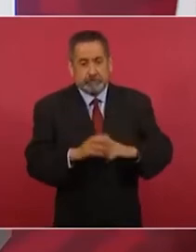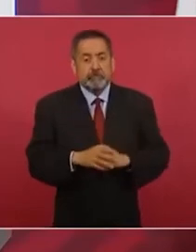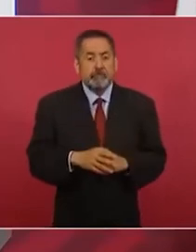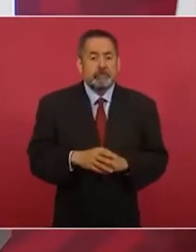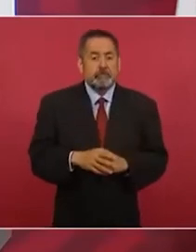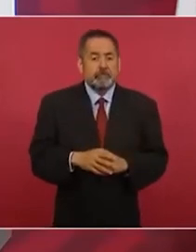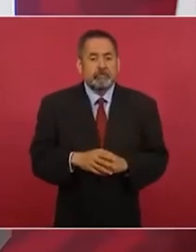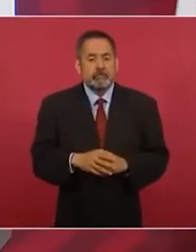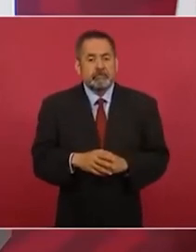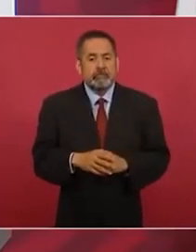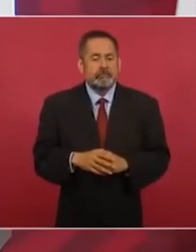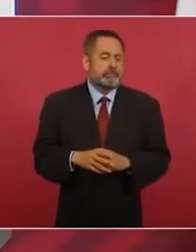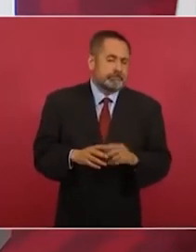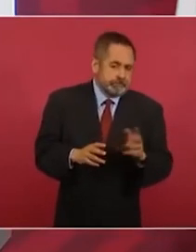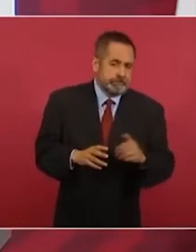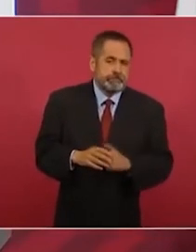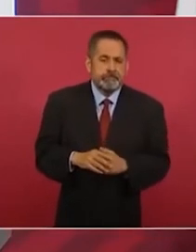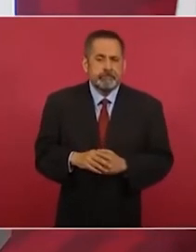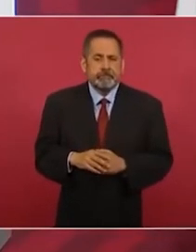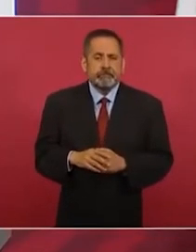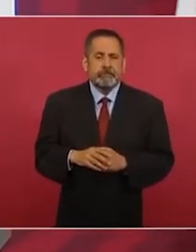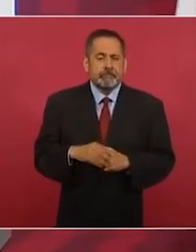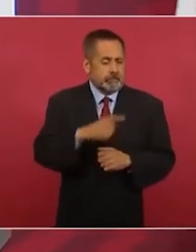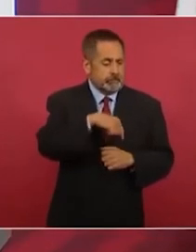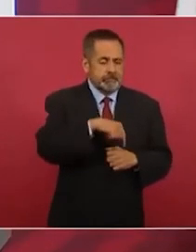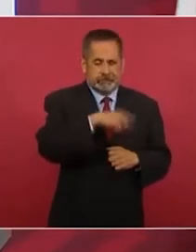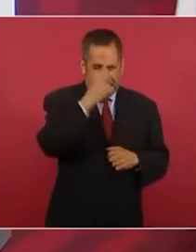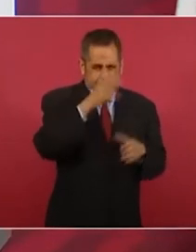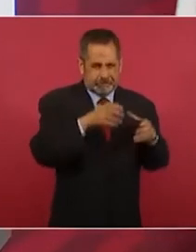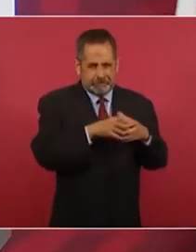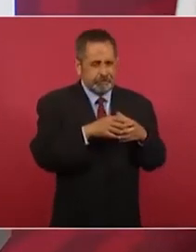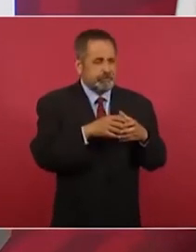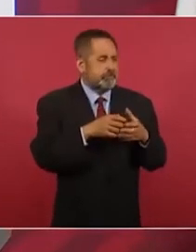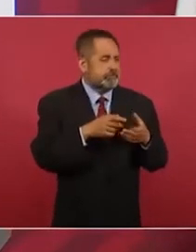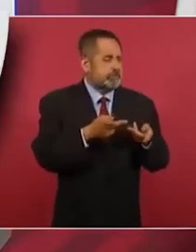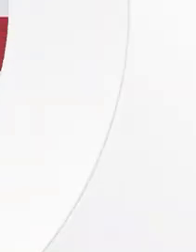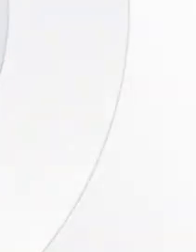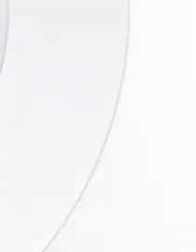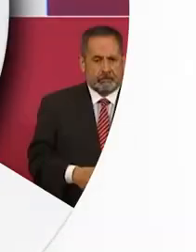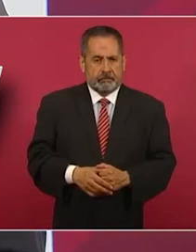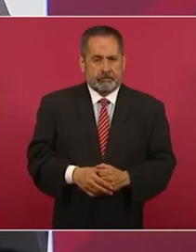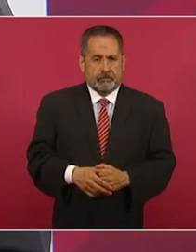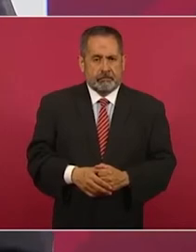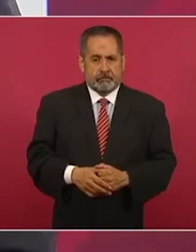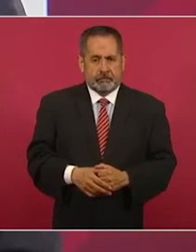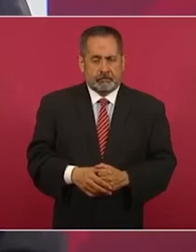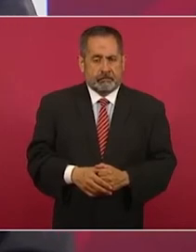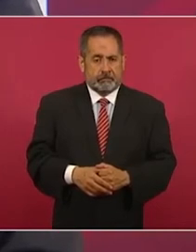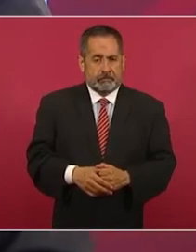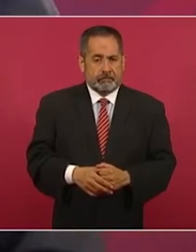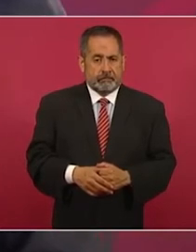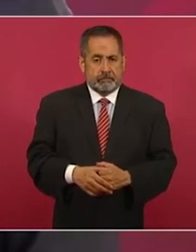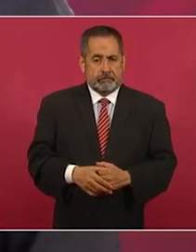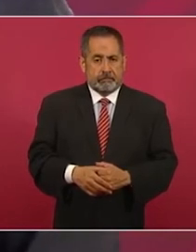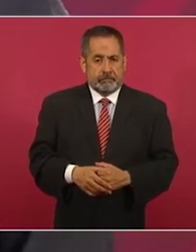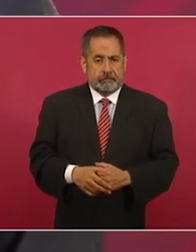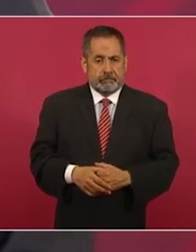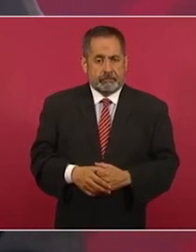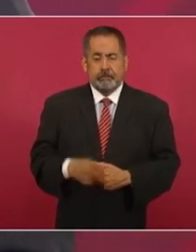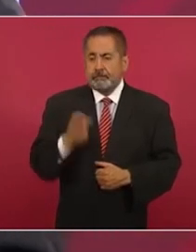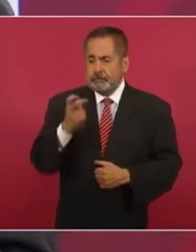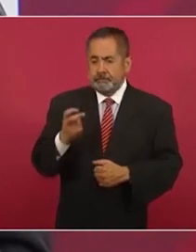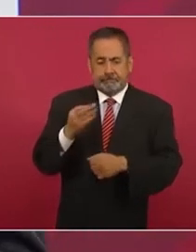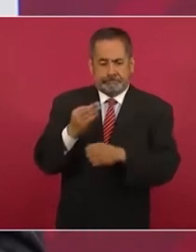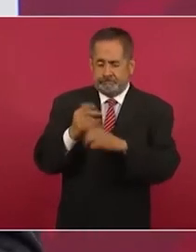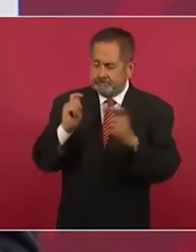estos internacionalistas conservadores como Sarucán y otros, es el momento de un